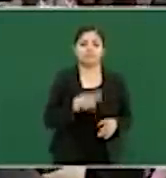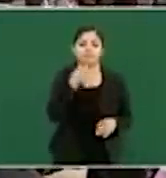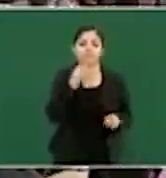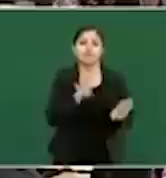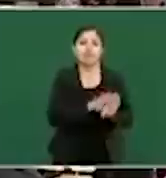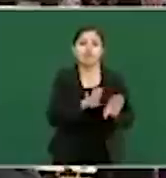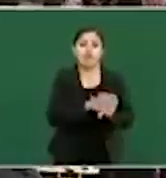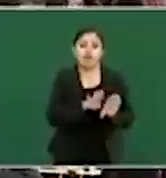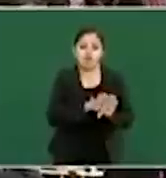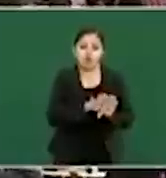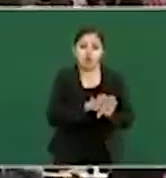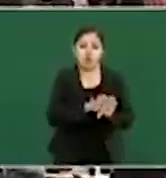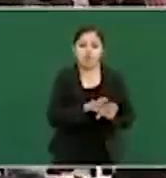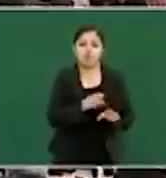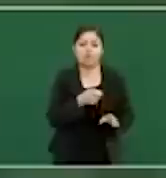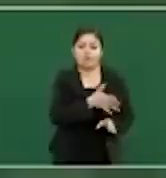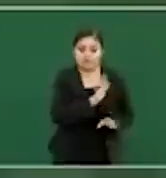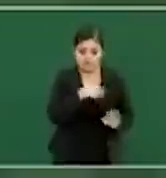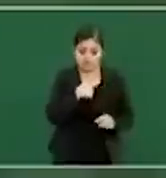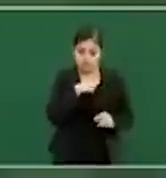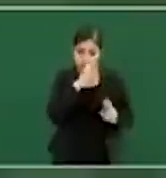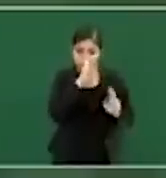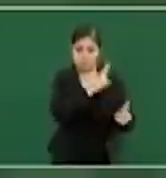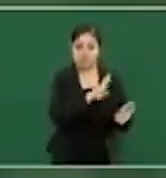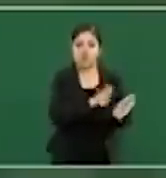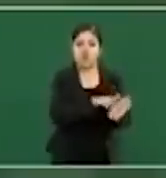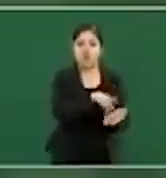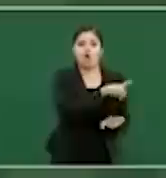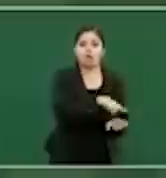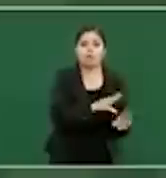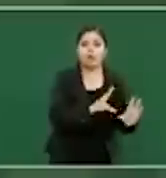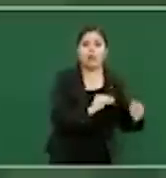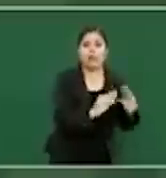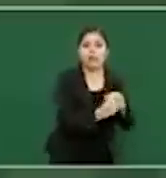coloquialmente, pero con todo respeto, alcahuetes.